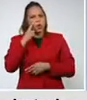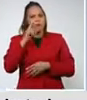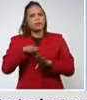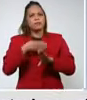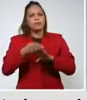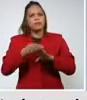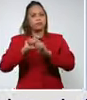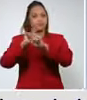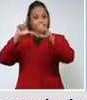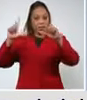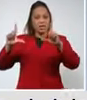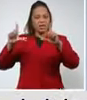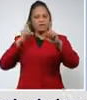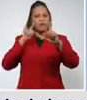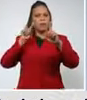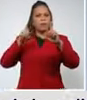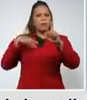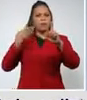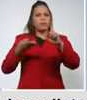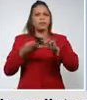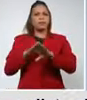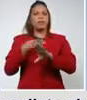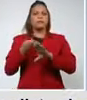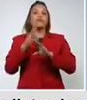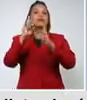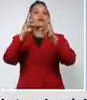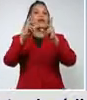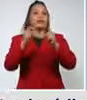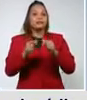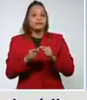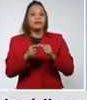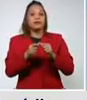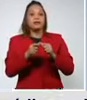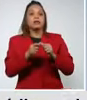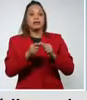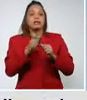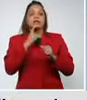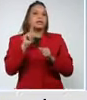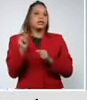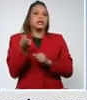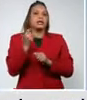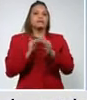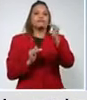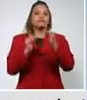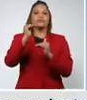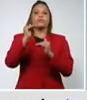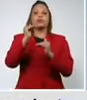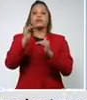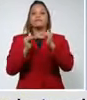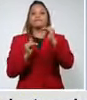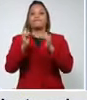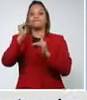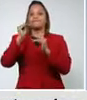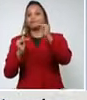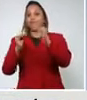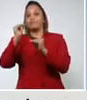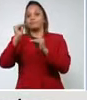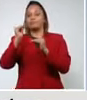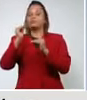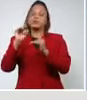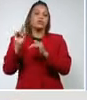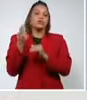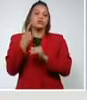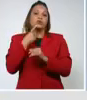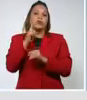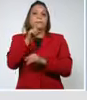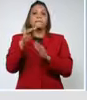gráfico. Realmente es una cifra que solamente fue superada por cuando tuvimos 1000 casos,